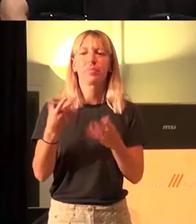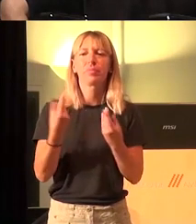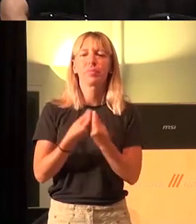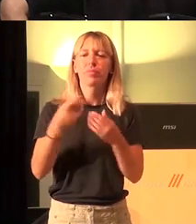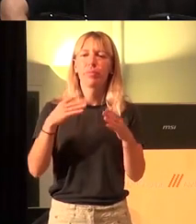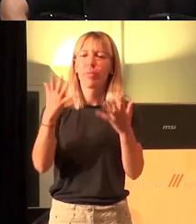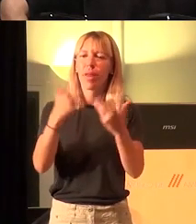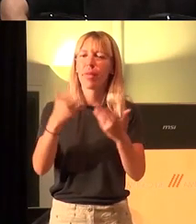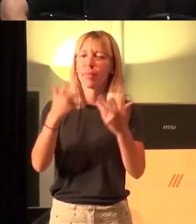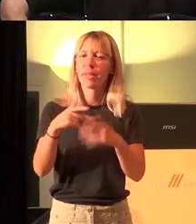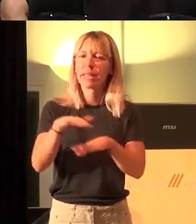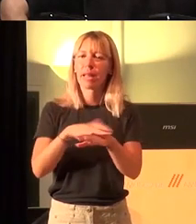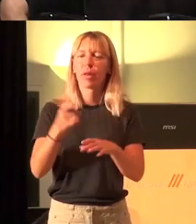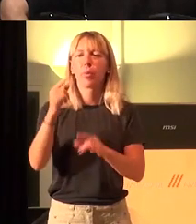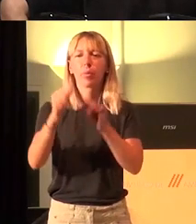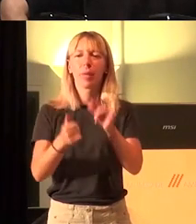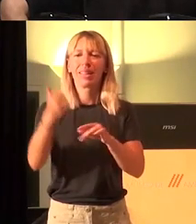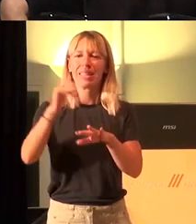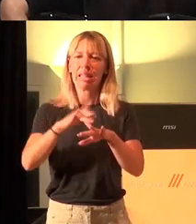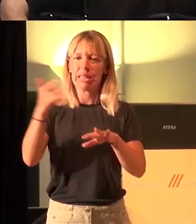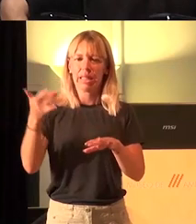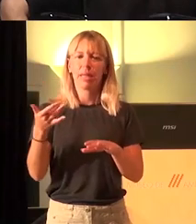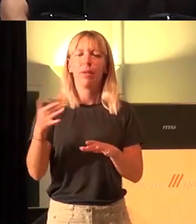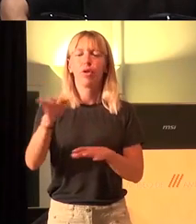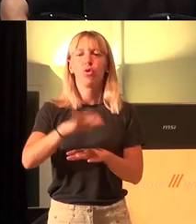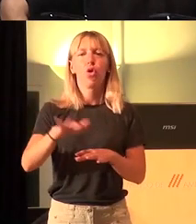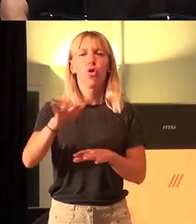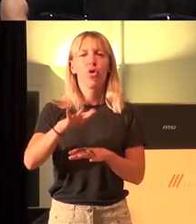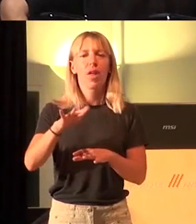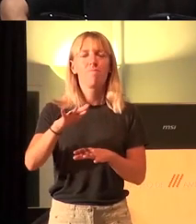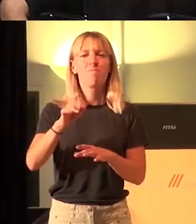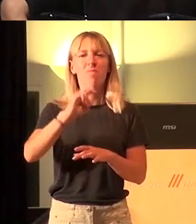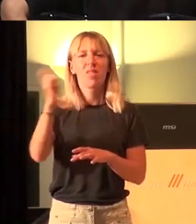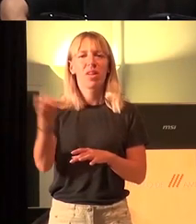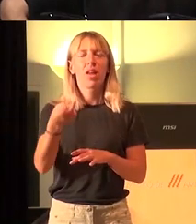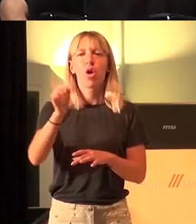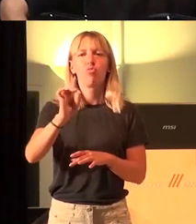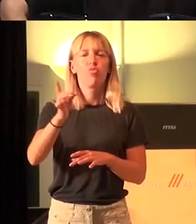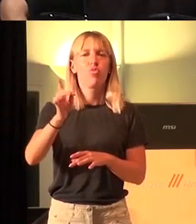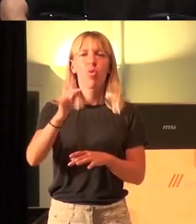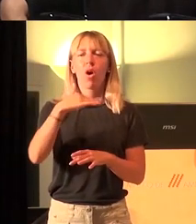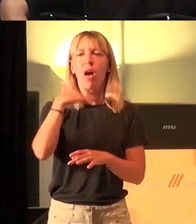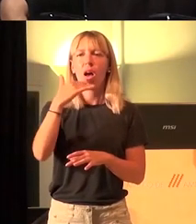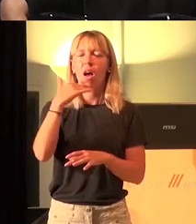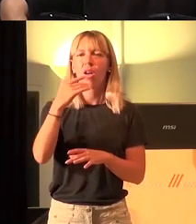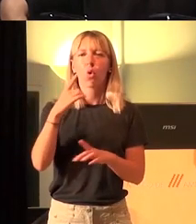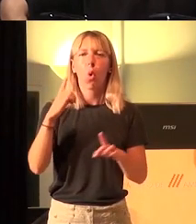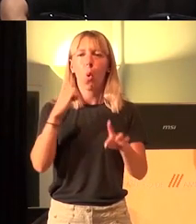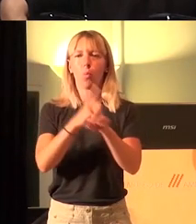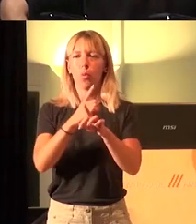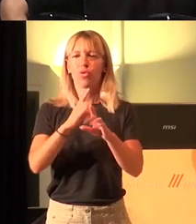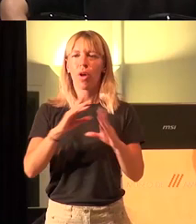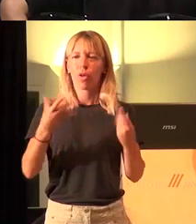unas administraciones cada vez más sensibles, donde la diversidad no sea algo opuesto a la